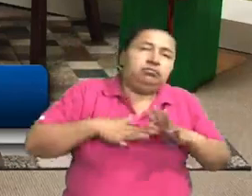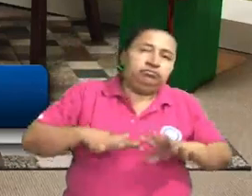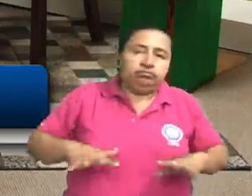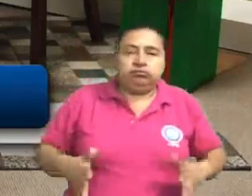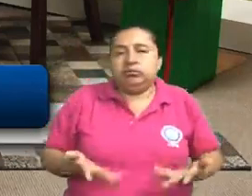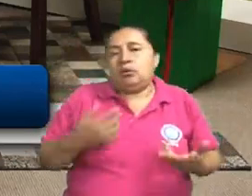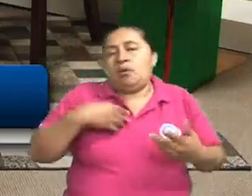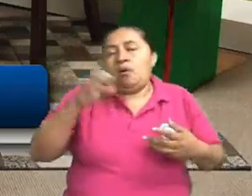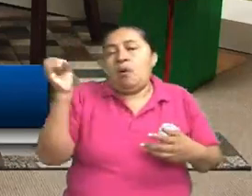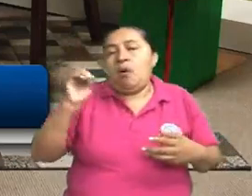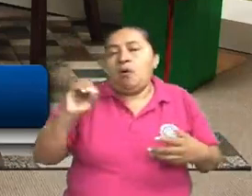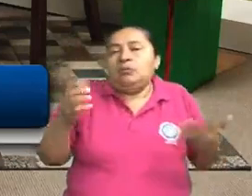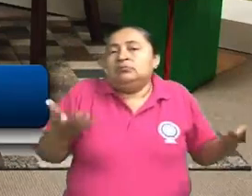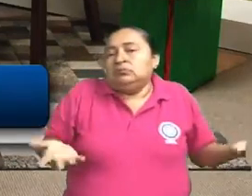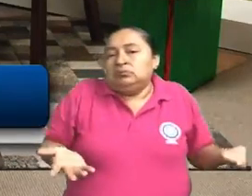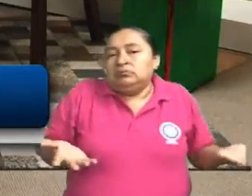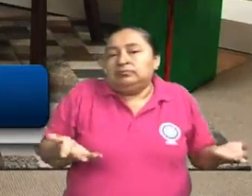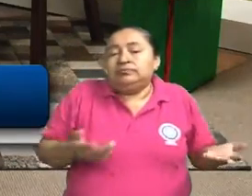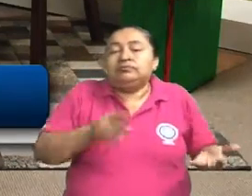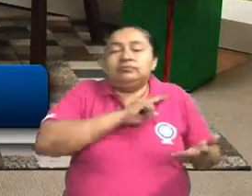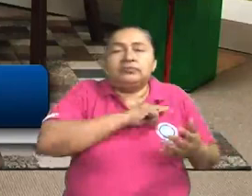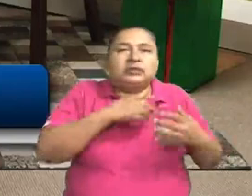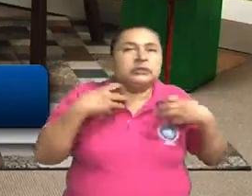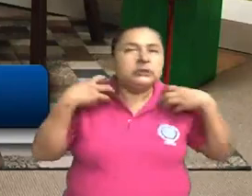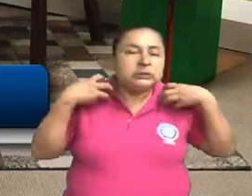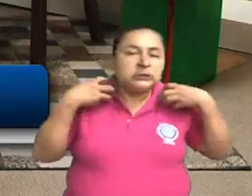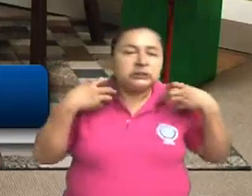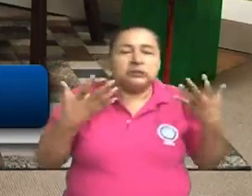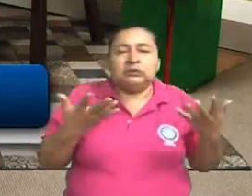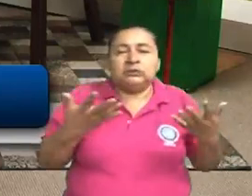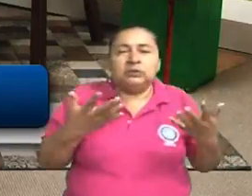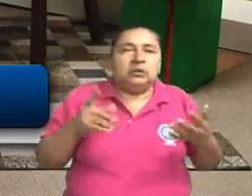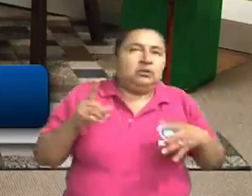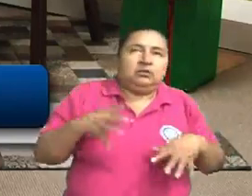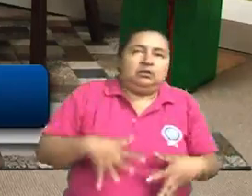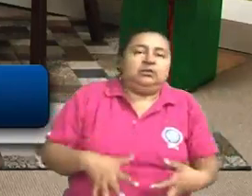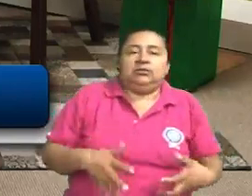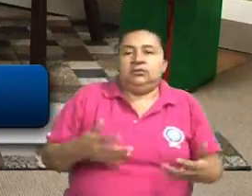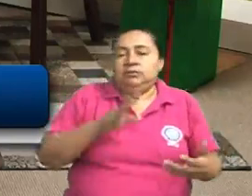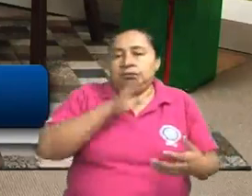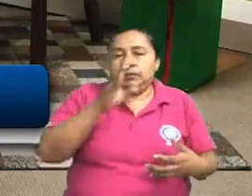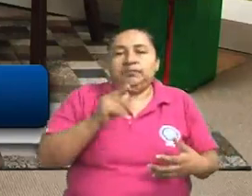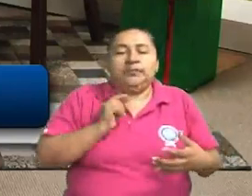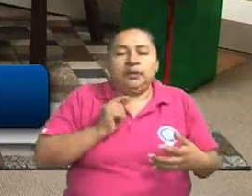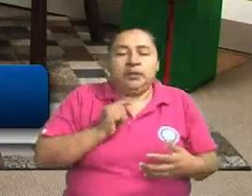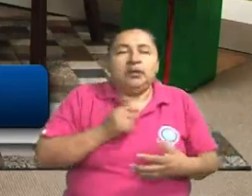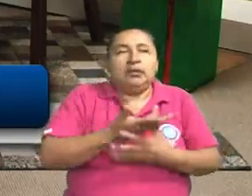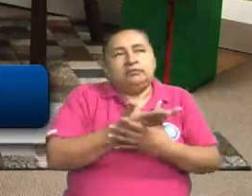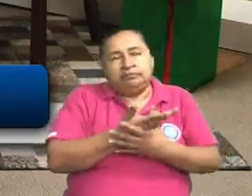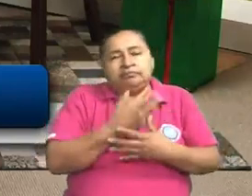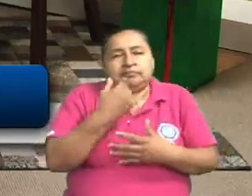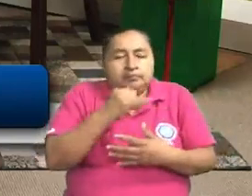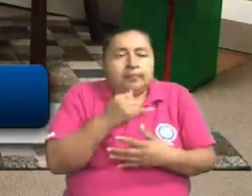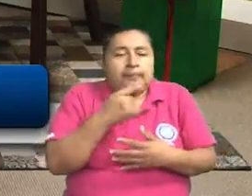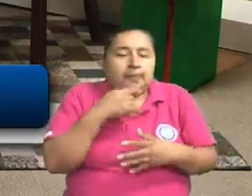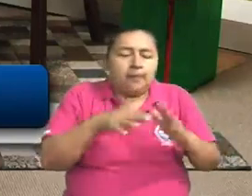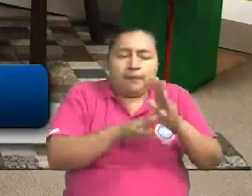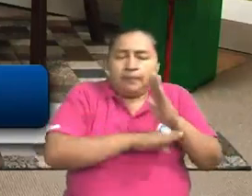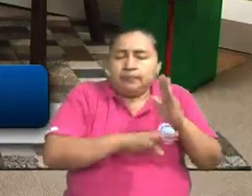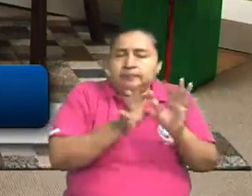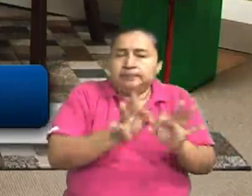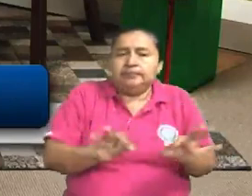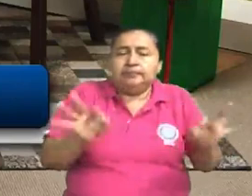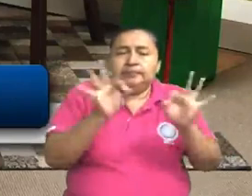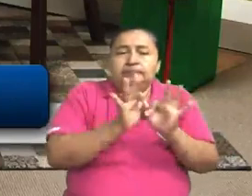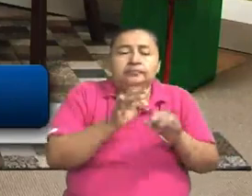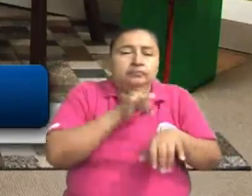ir? Obviamente, si es para un estrés, no va a ir relajado nunca. Lo básico y fundamental